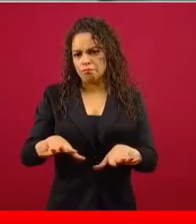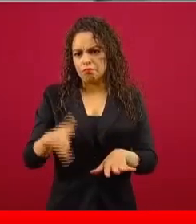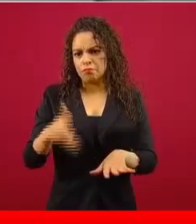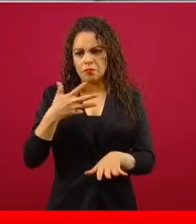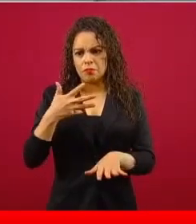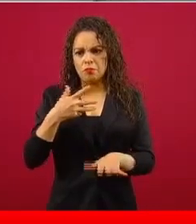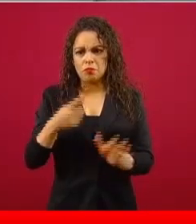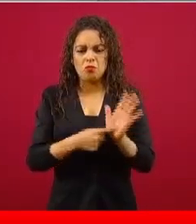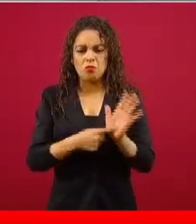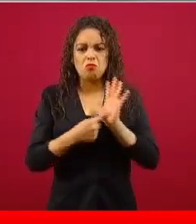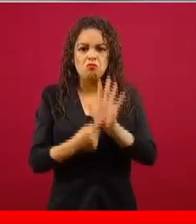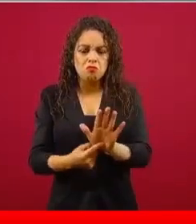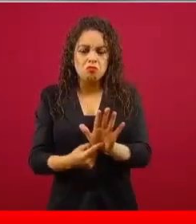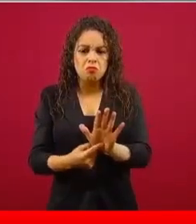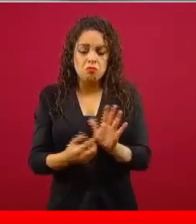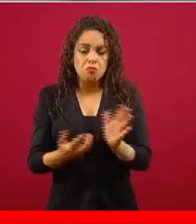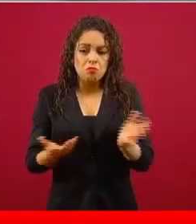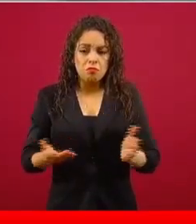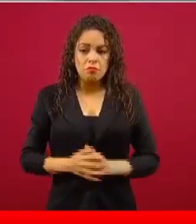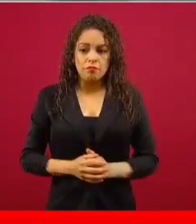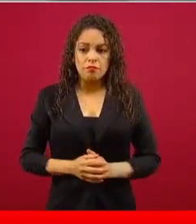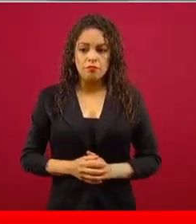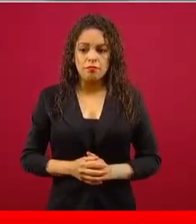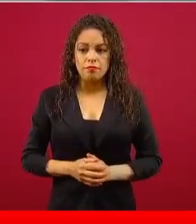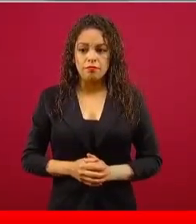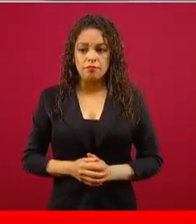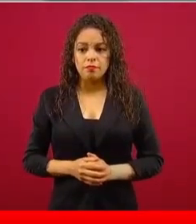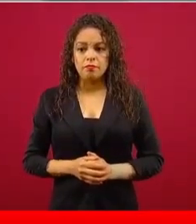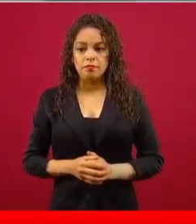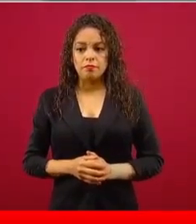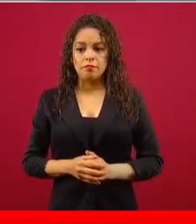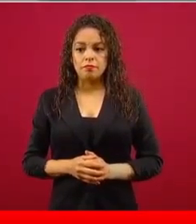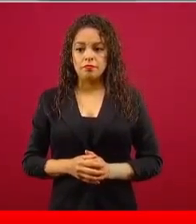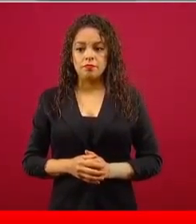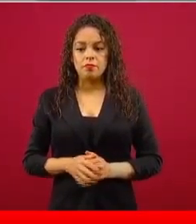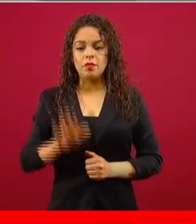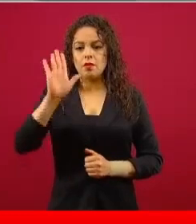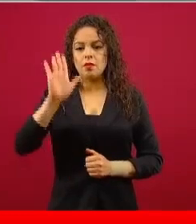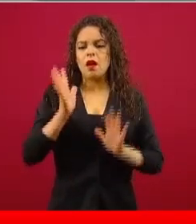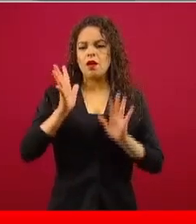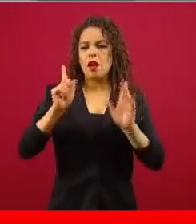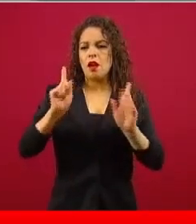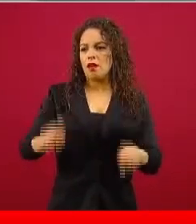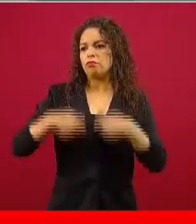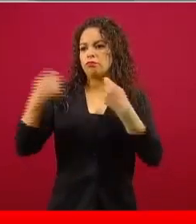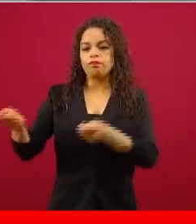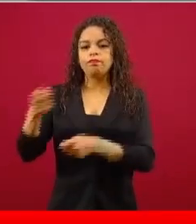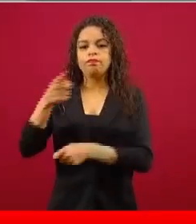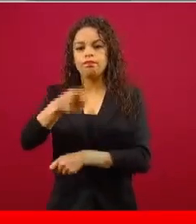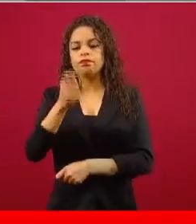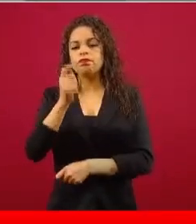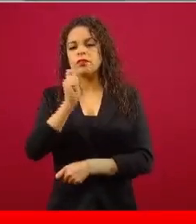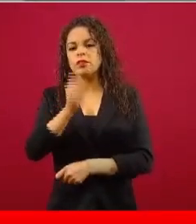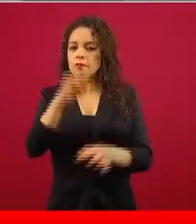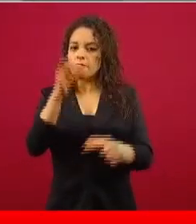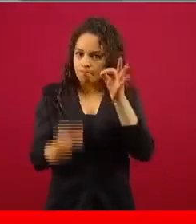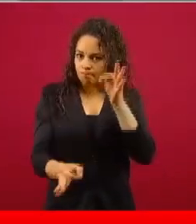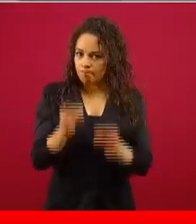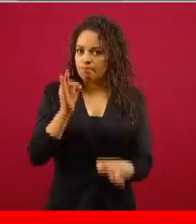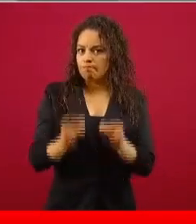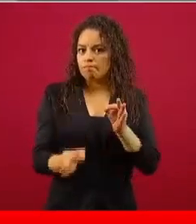pruebas, elementos. Seguramente ya se entregaron a la fiscalía, porque todo lo